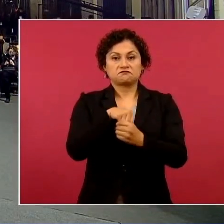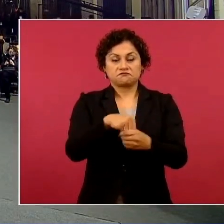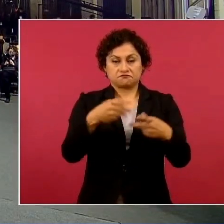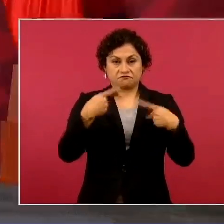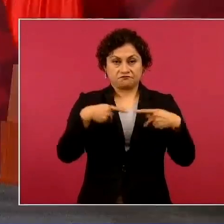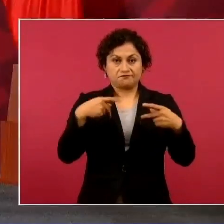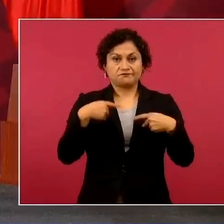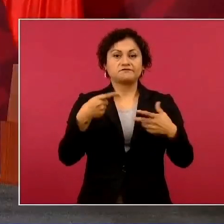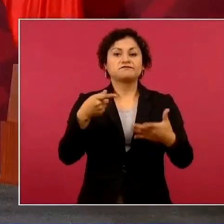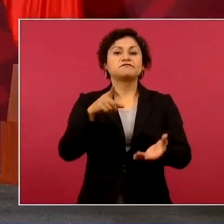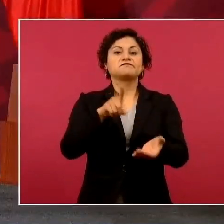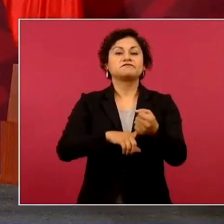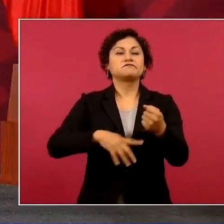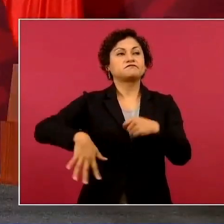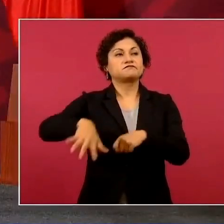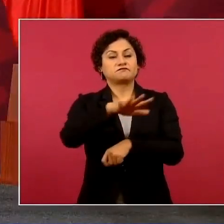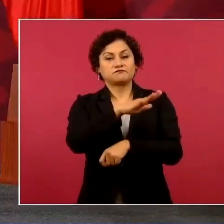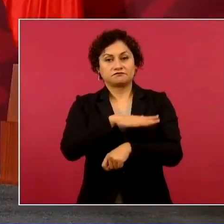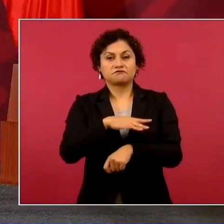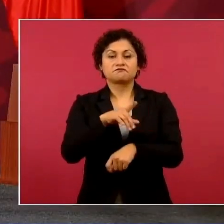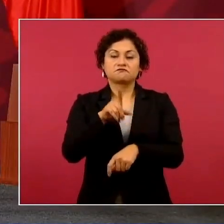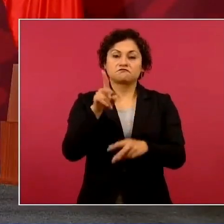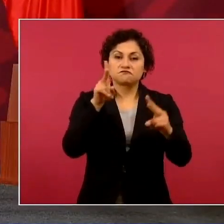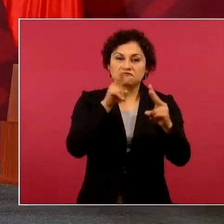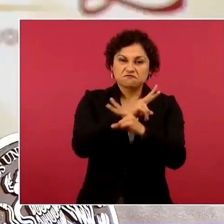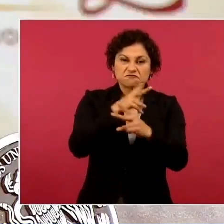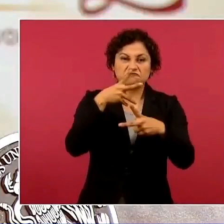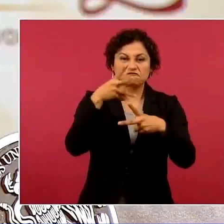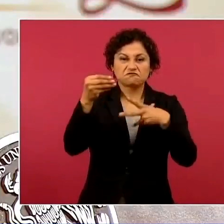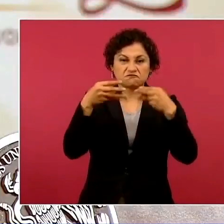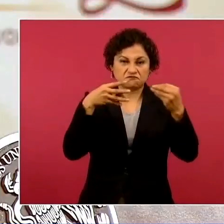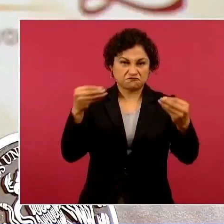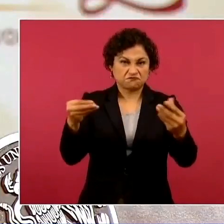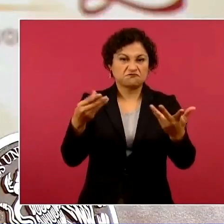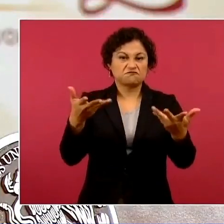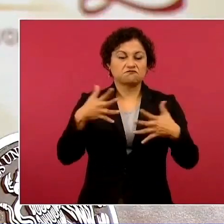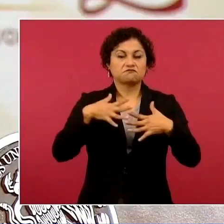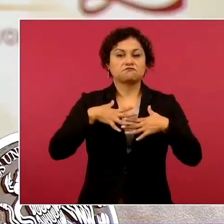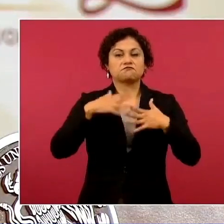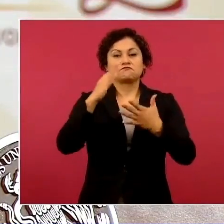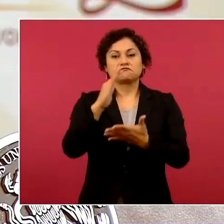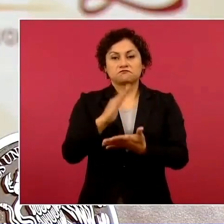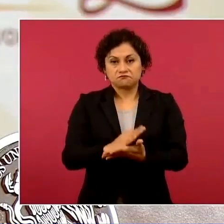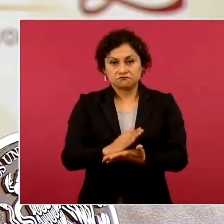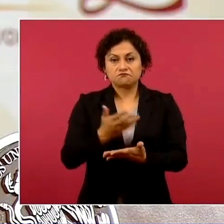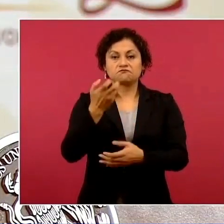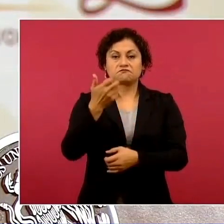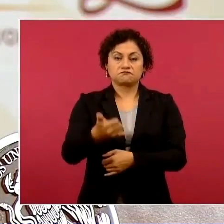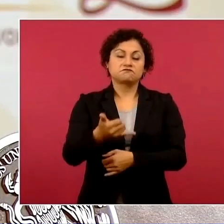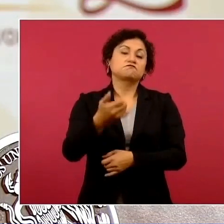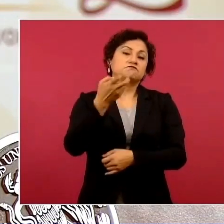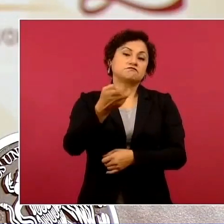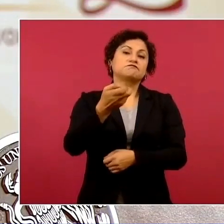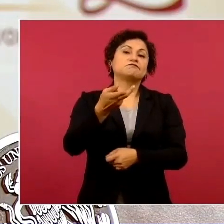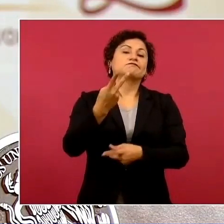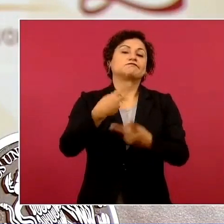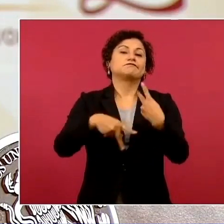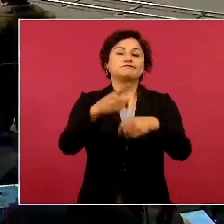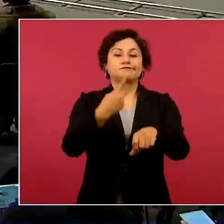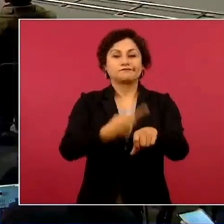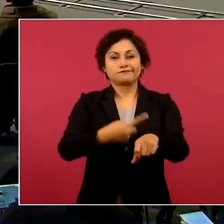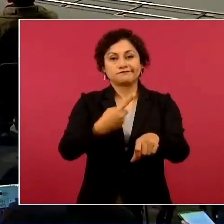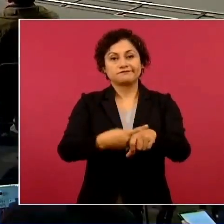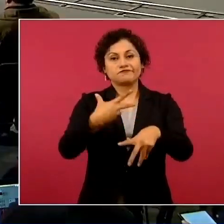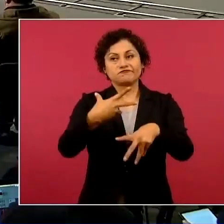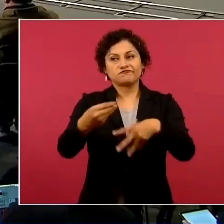árbol respiratorio es menos eficiente. Todo esto hace que las infecciones respiratorias suelan tener este predominio